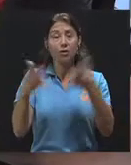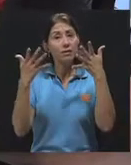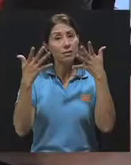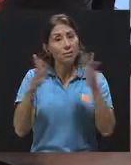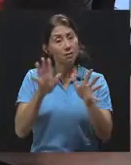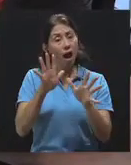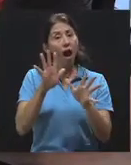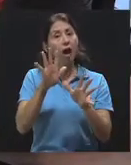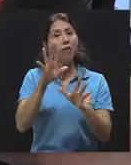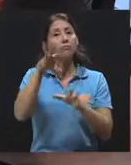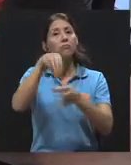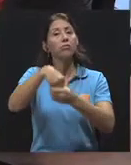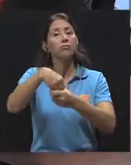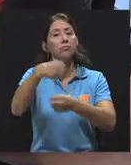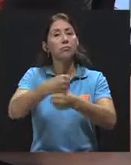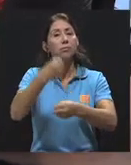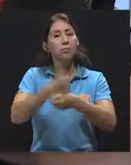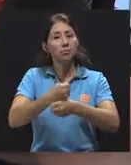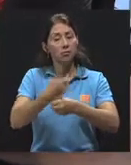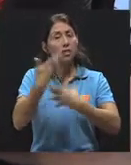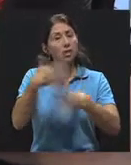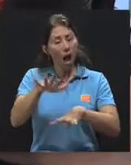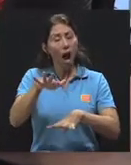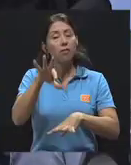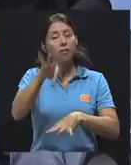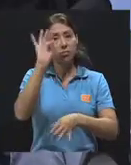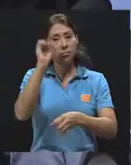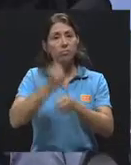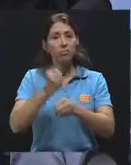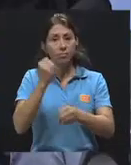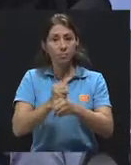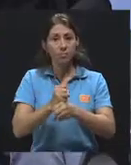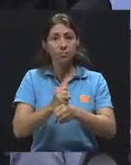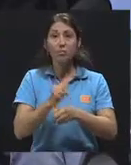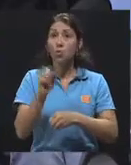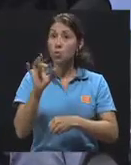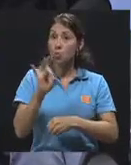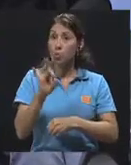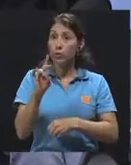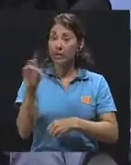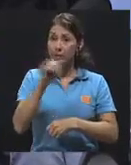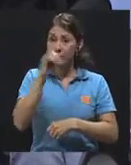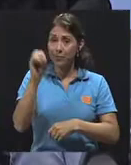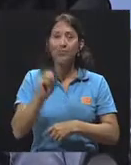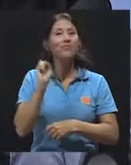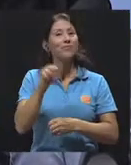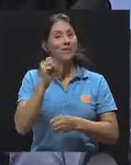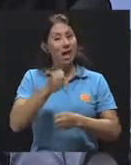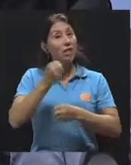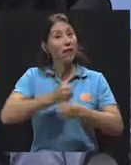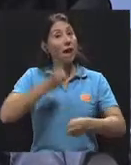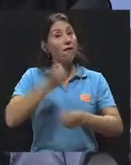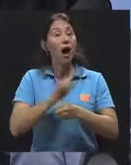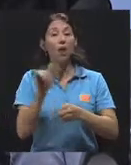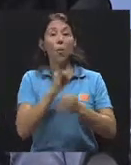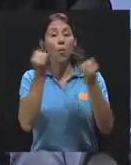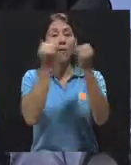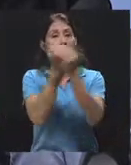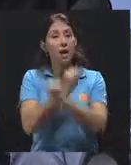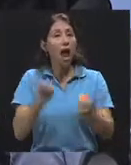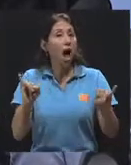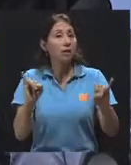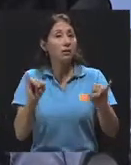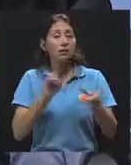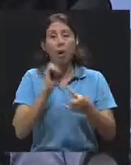sea, de chicos que ya están... De inserción. Ajá. O 87%. Sea, que ya están ubicados, sí. Ajá, ubicados en el mercado laboral, que trabajan como